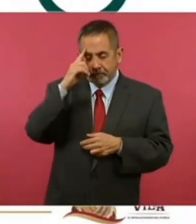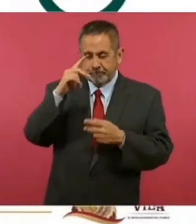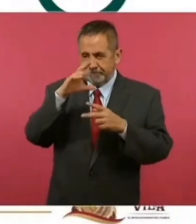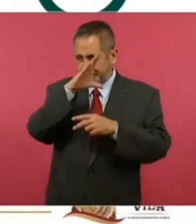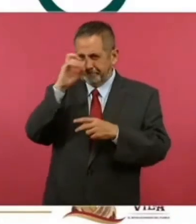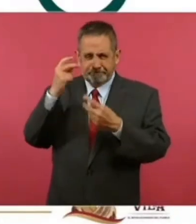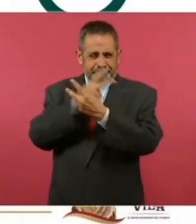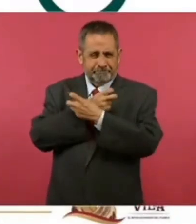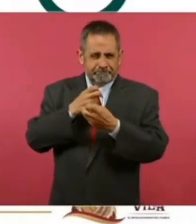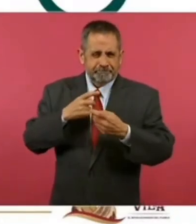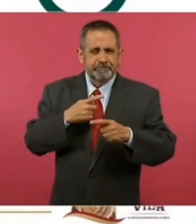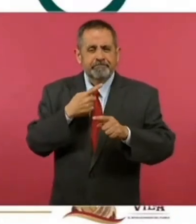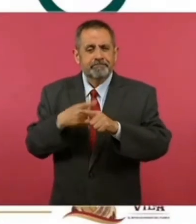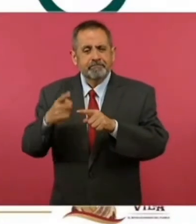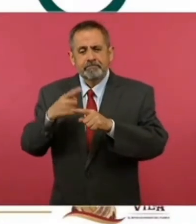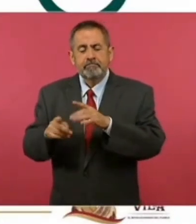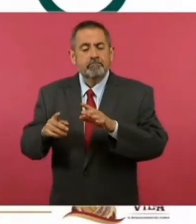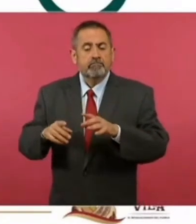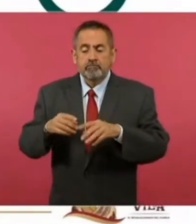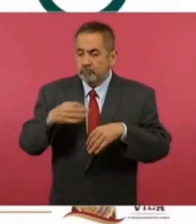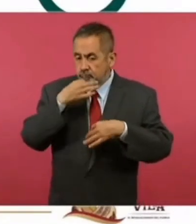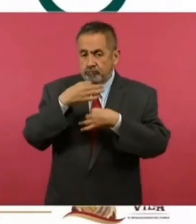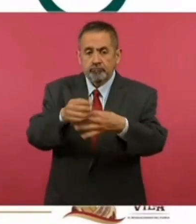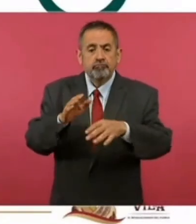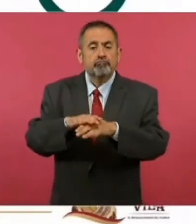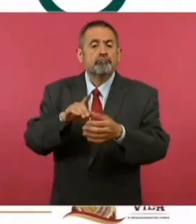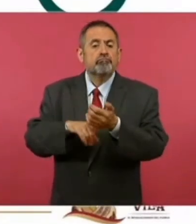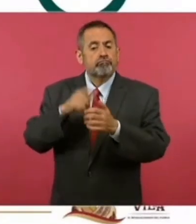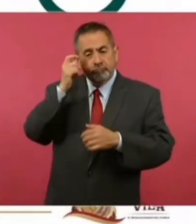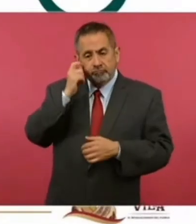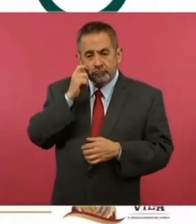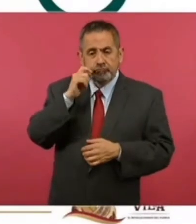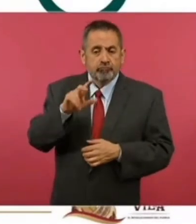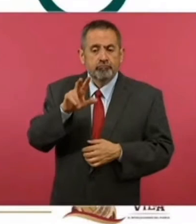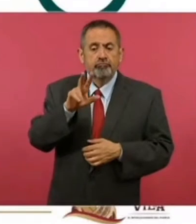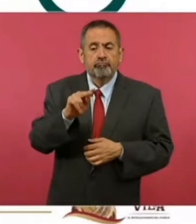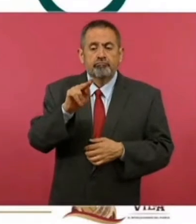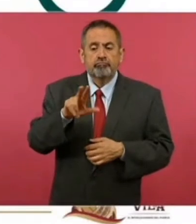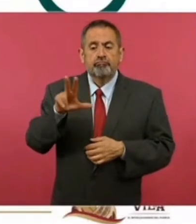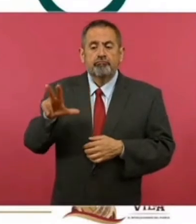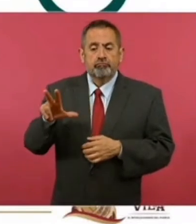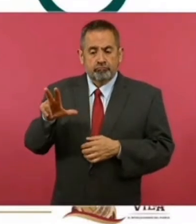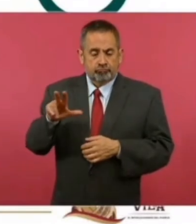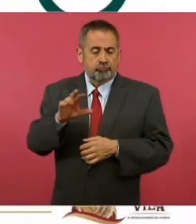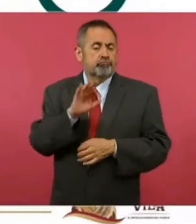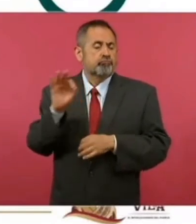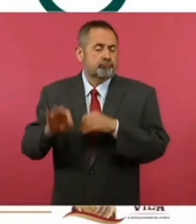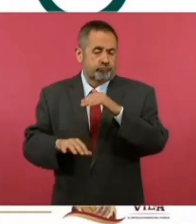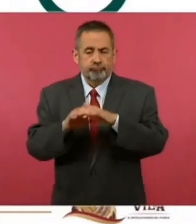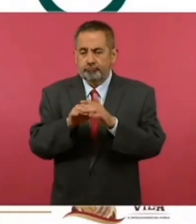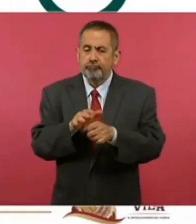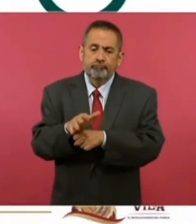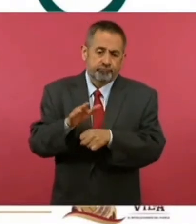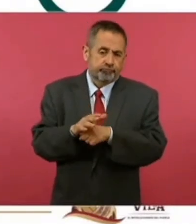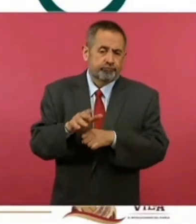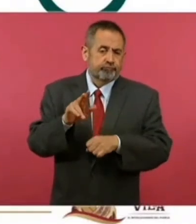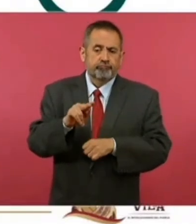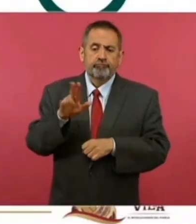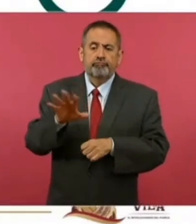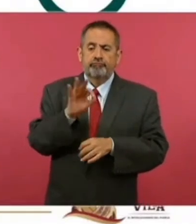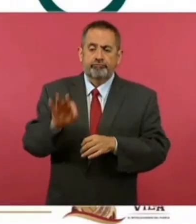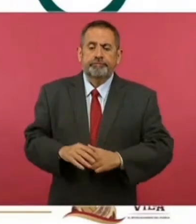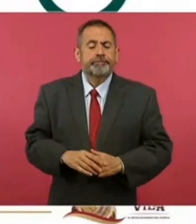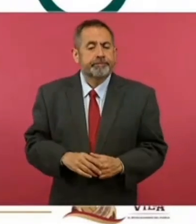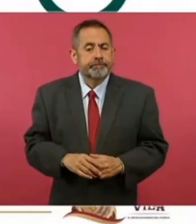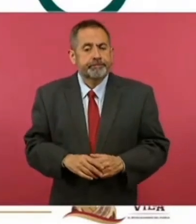el abasto que reportamos el día de hoy desde Guerrero es del 88% en las unidades médicas en el